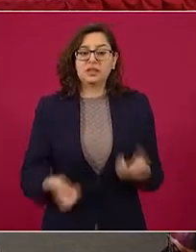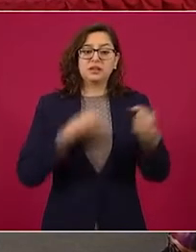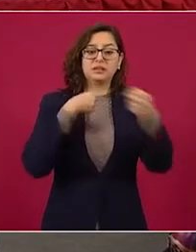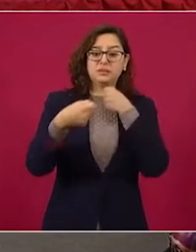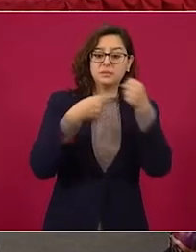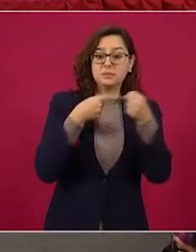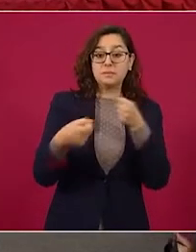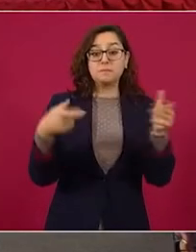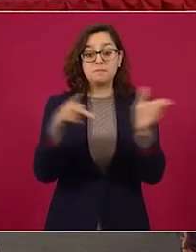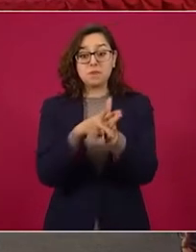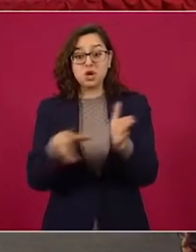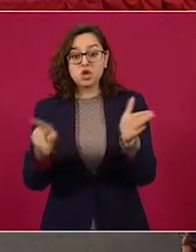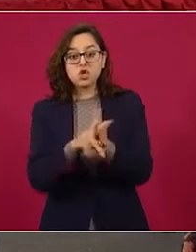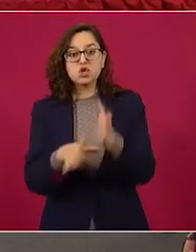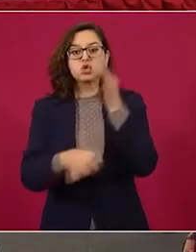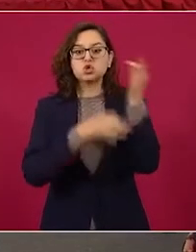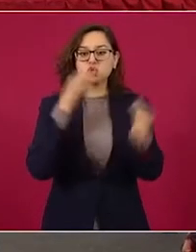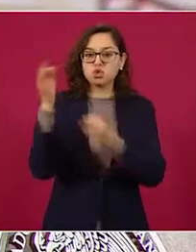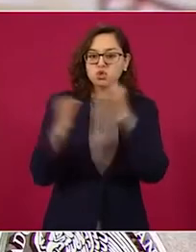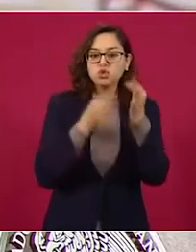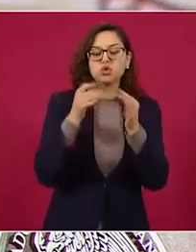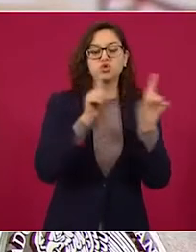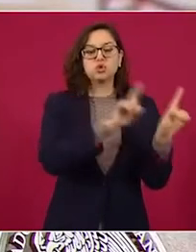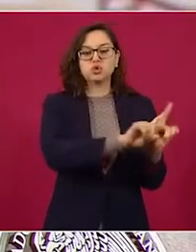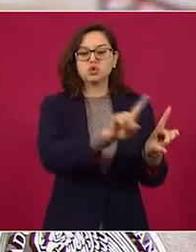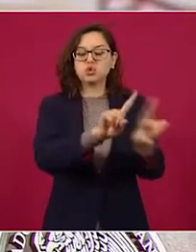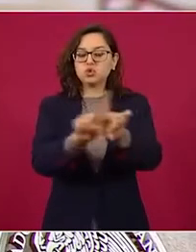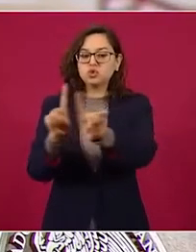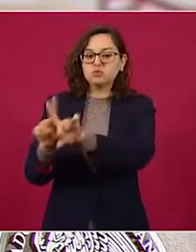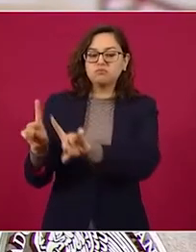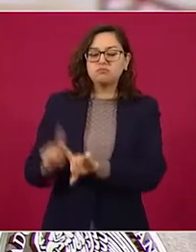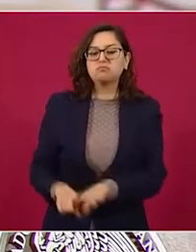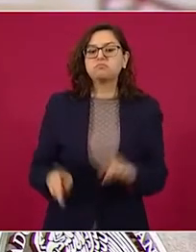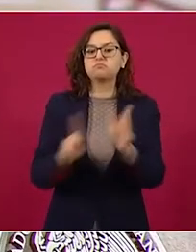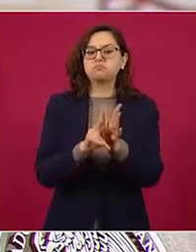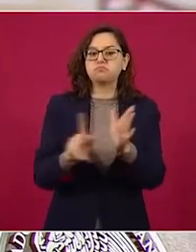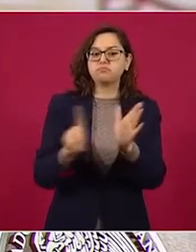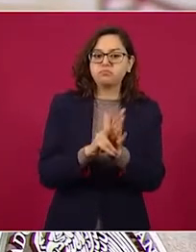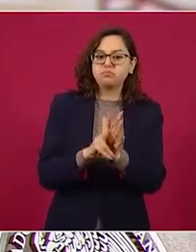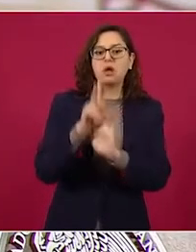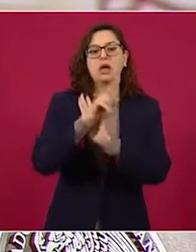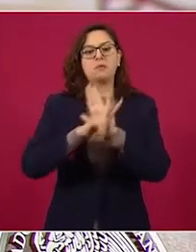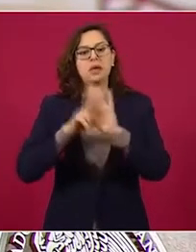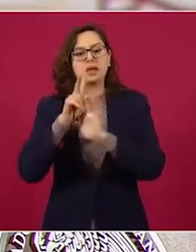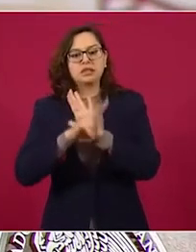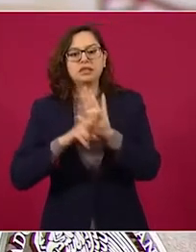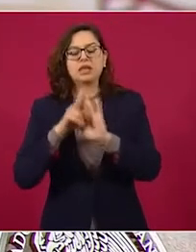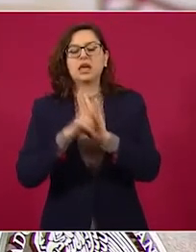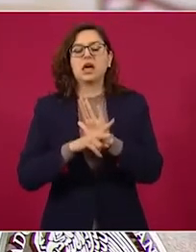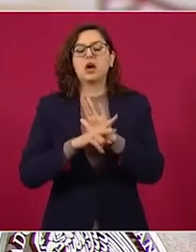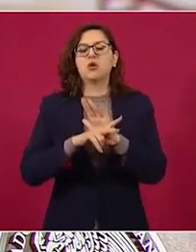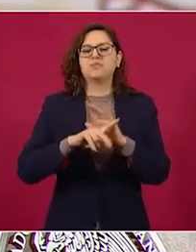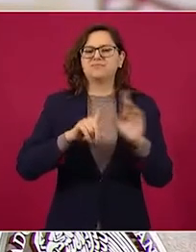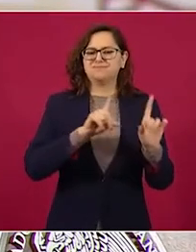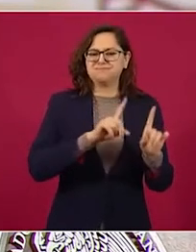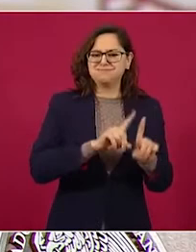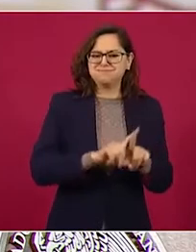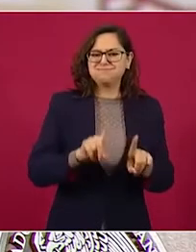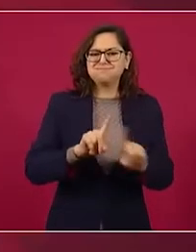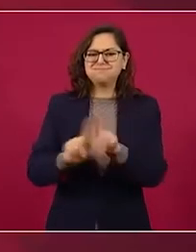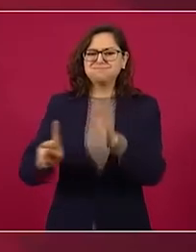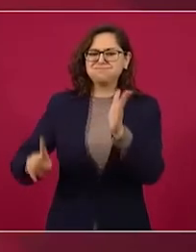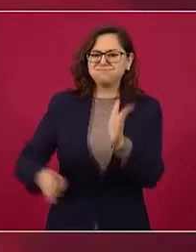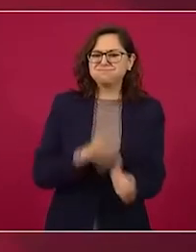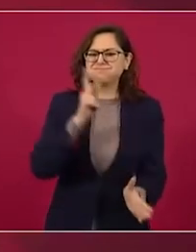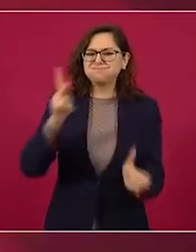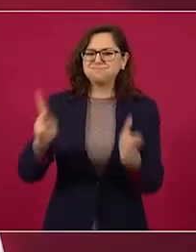periódicos, notas periodísticas, columnas, videocolumnas, cápsulas y reproducción